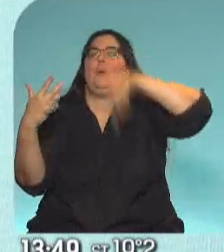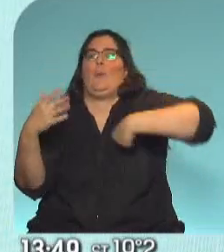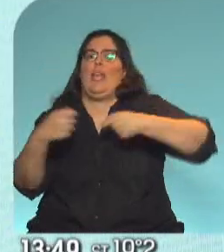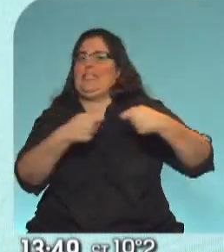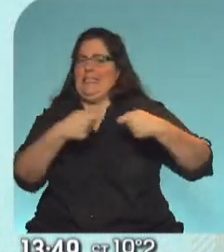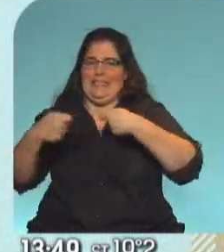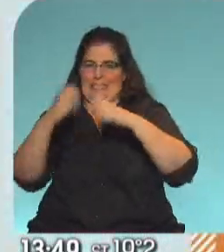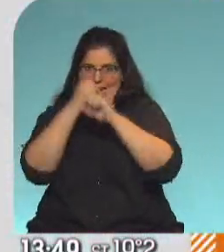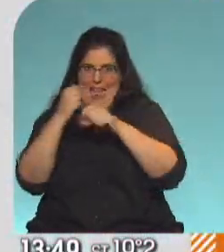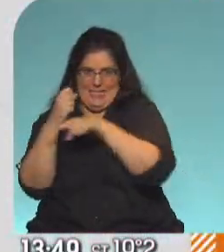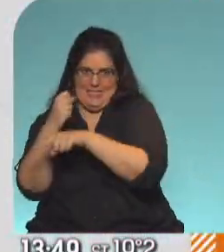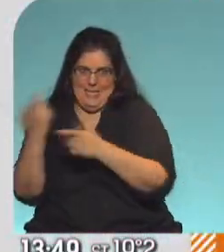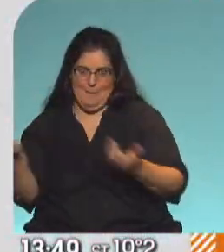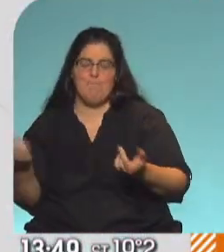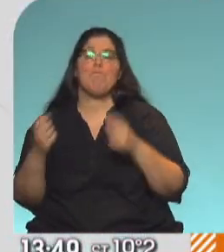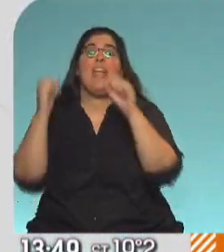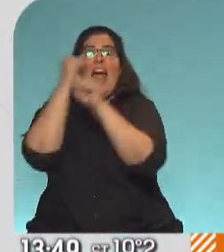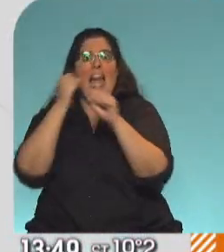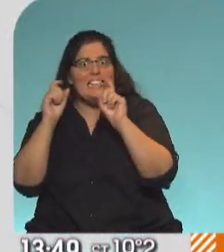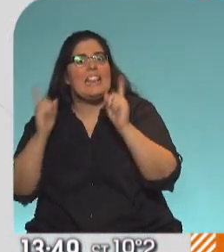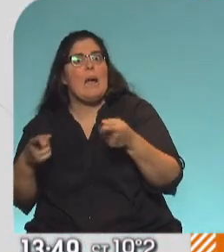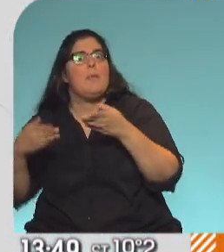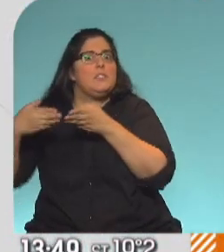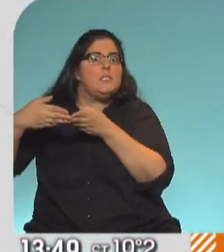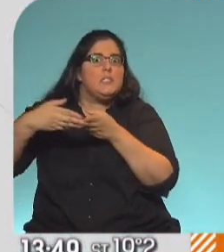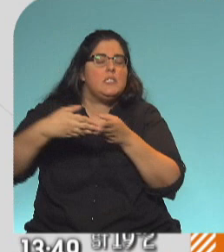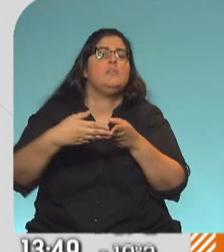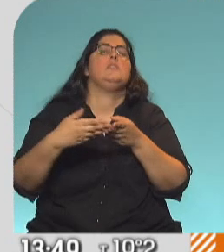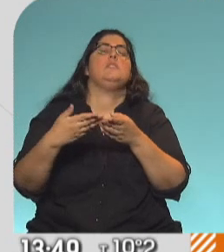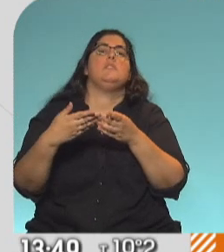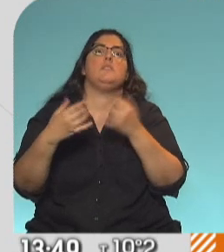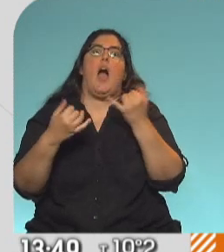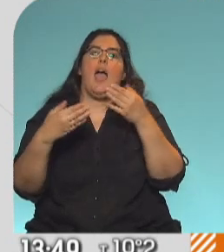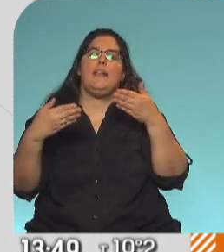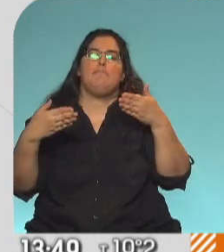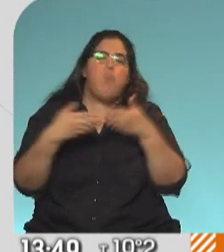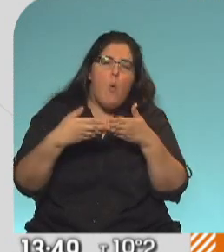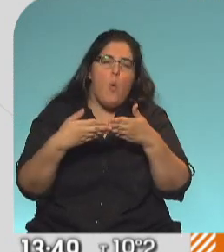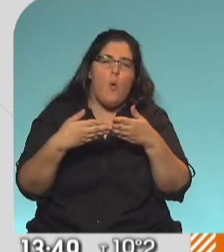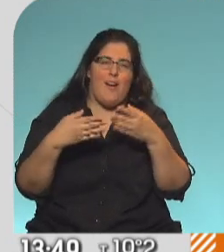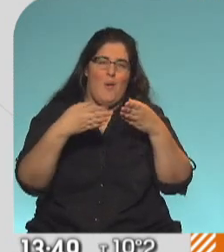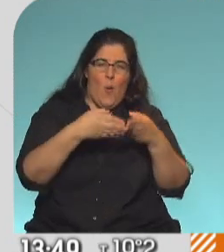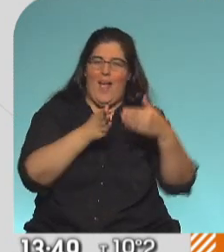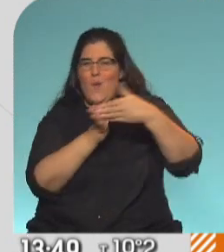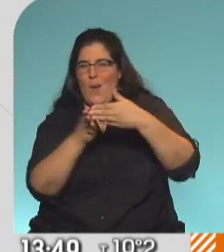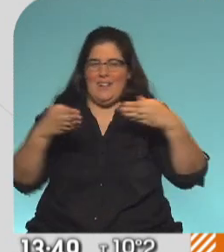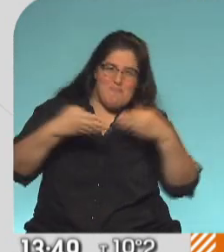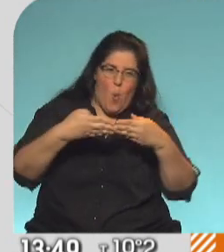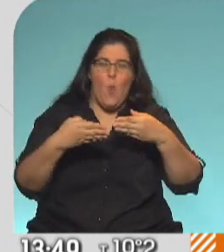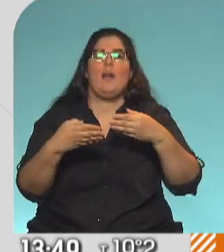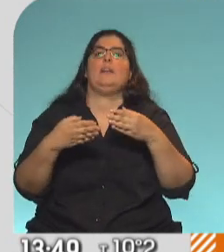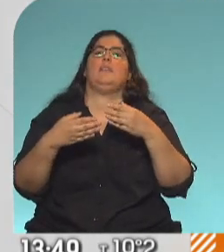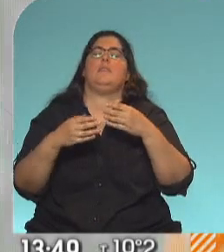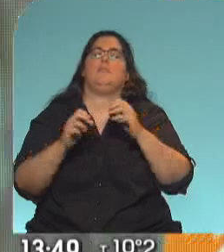tensión con Grecia. ¿Qué es lo que pasó? Grecia avanzó también con sus buques. Hubo un pequeño cruce, enfrentamiento entre los buques, que no escaló